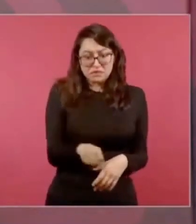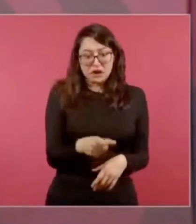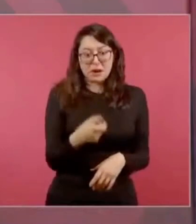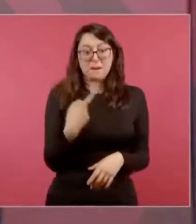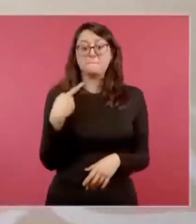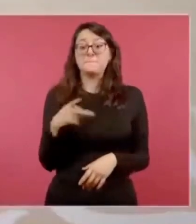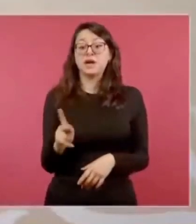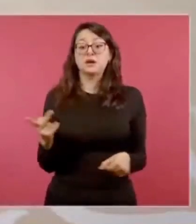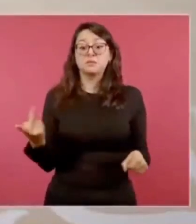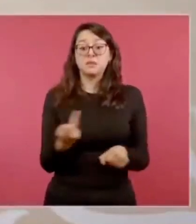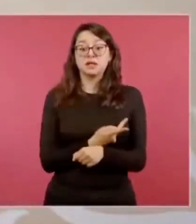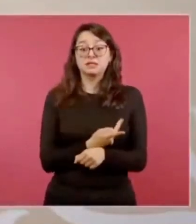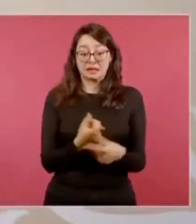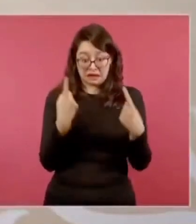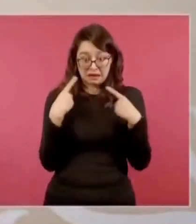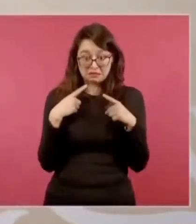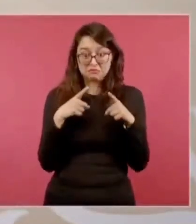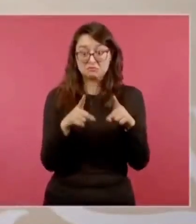en nuestro país.